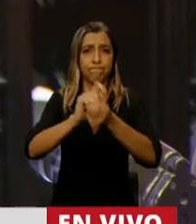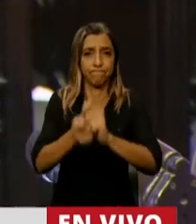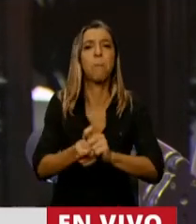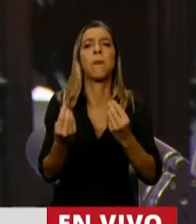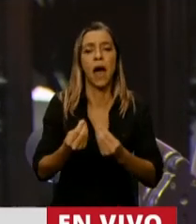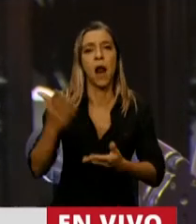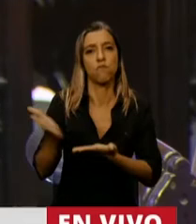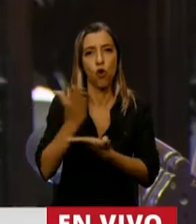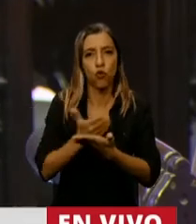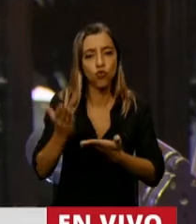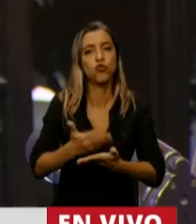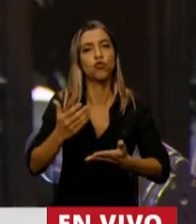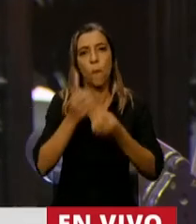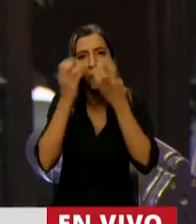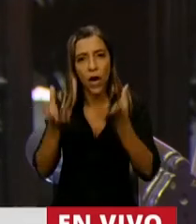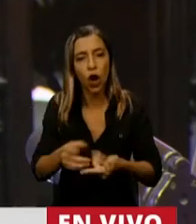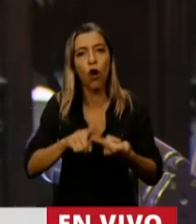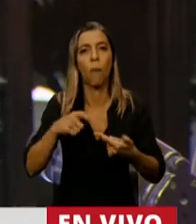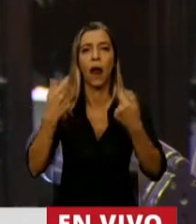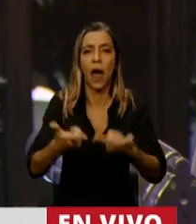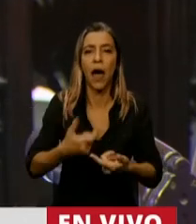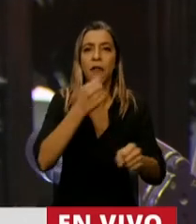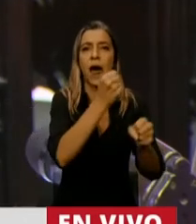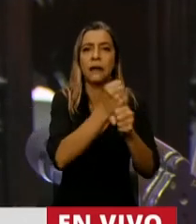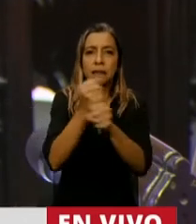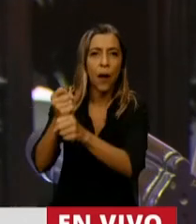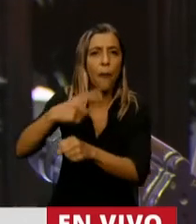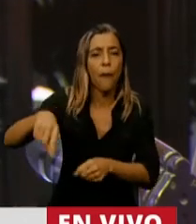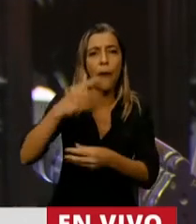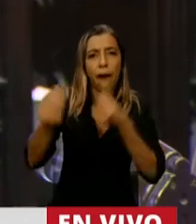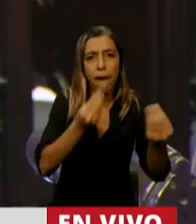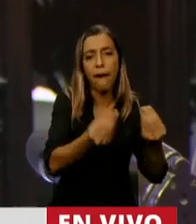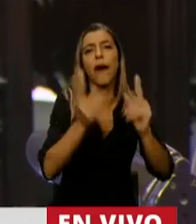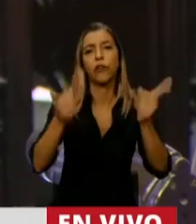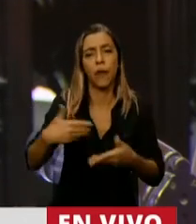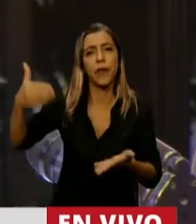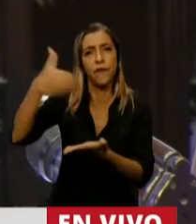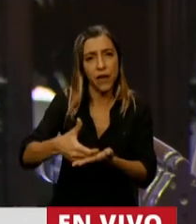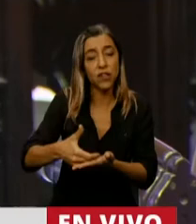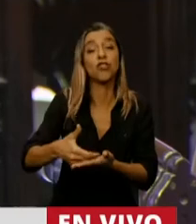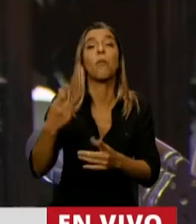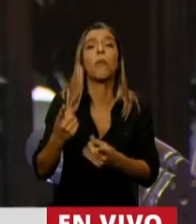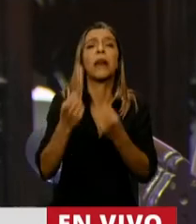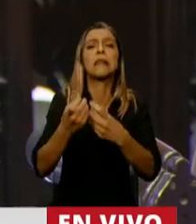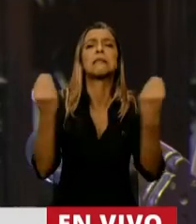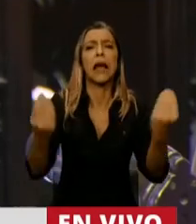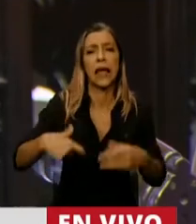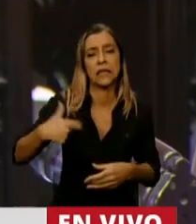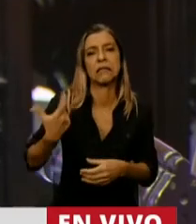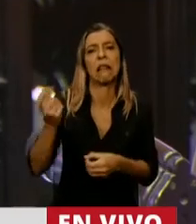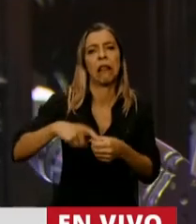producción, para premiar a quienes trabajan, para garantizar empleo, inversiones, es una reforma sindical.